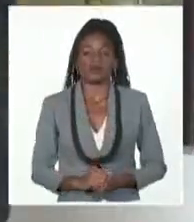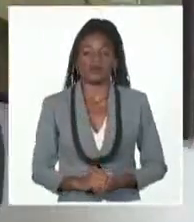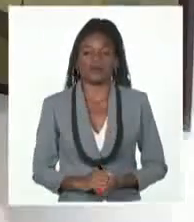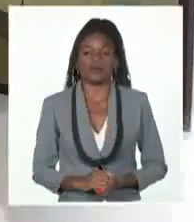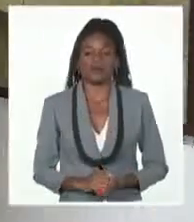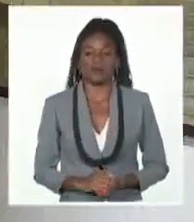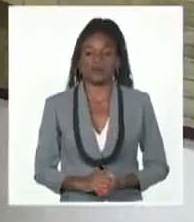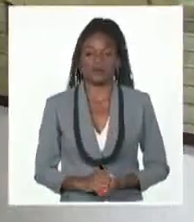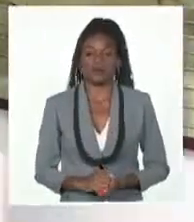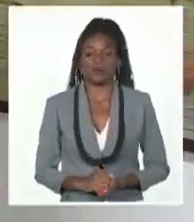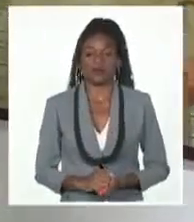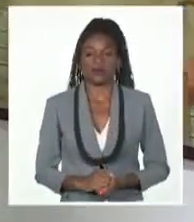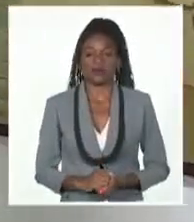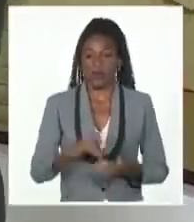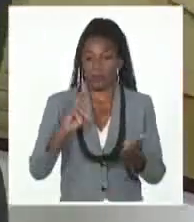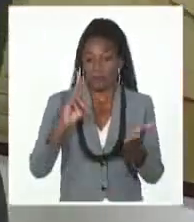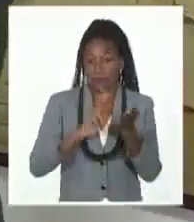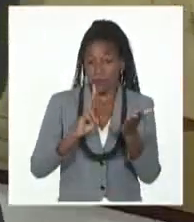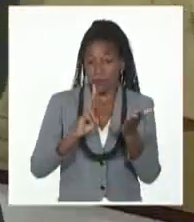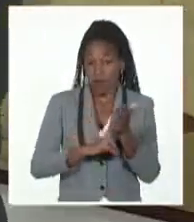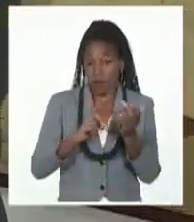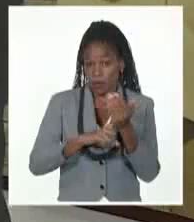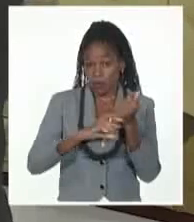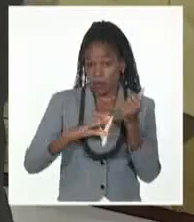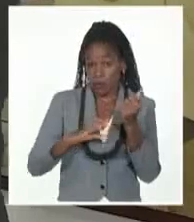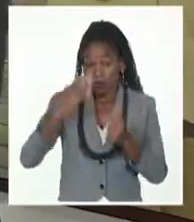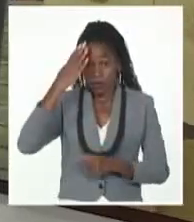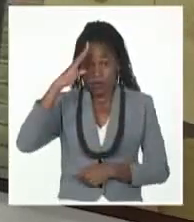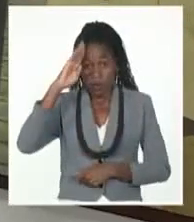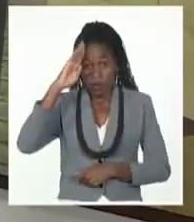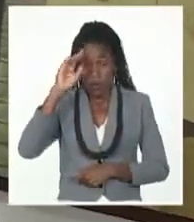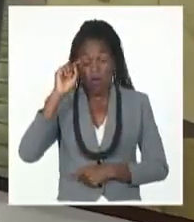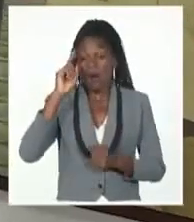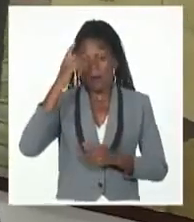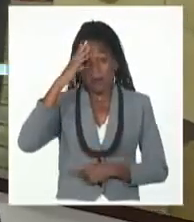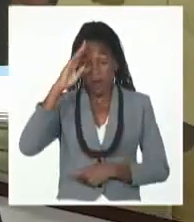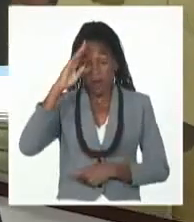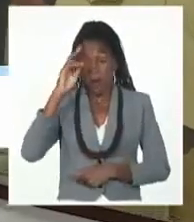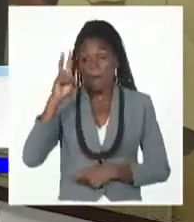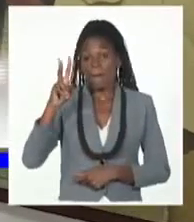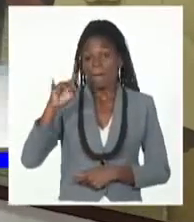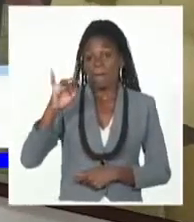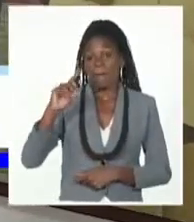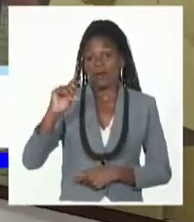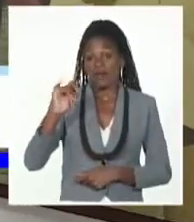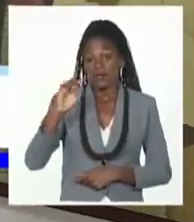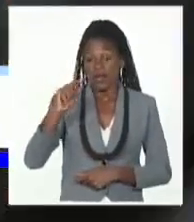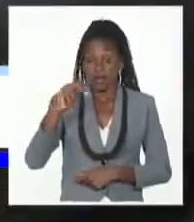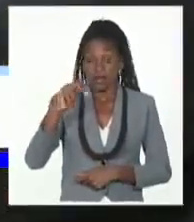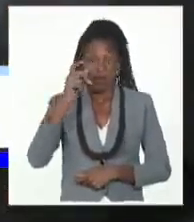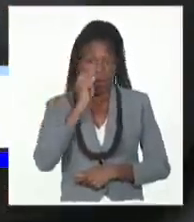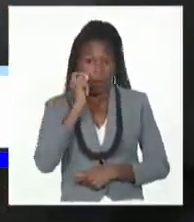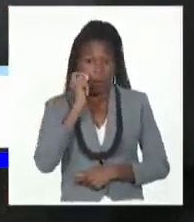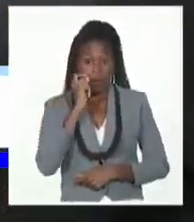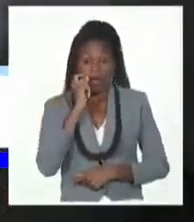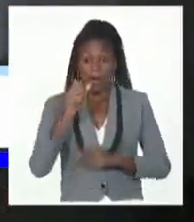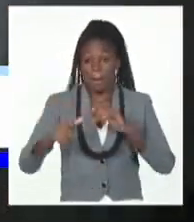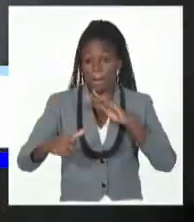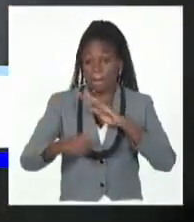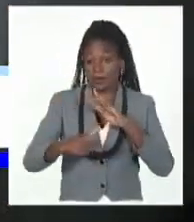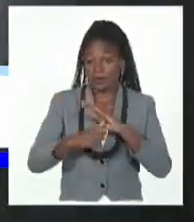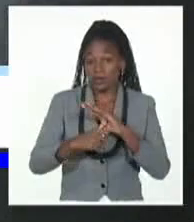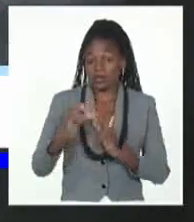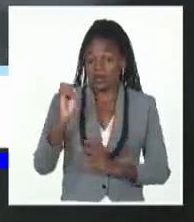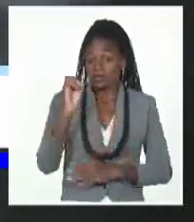El también miembro del Comité Central del Partido Comunista de Vietnam, vicejefe de su Comisión de Propaganda y Educación y presidente de la